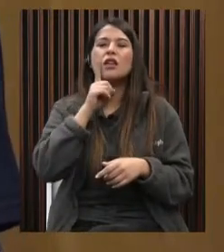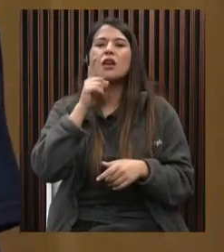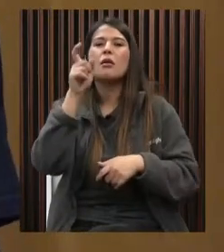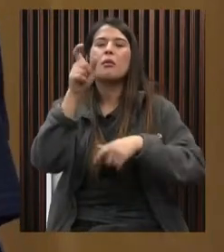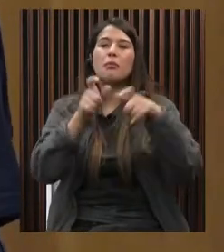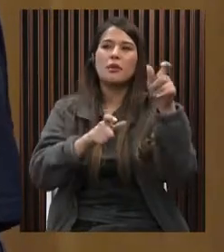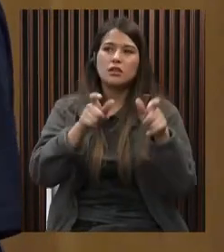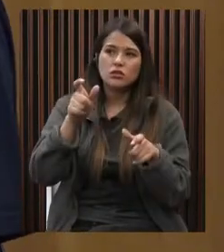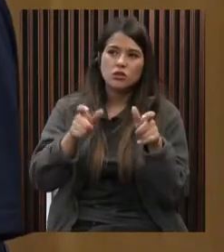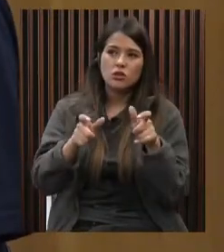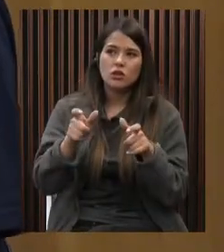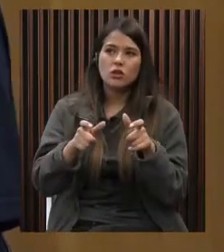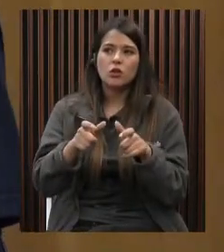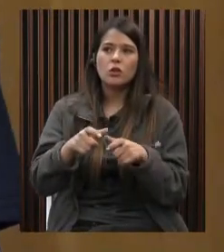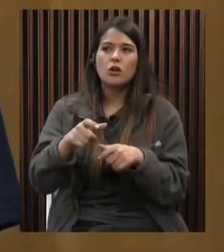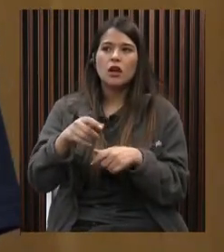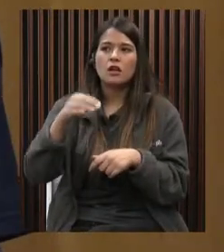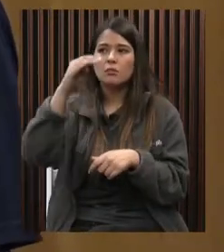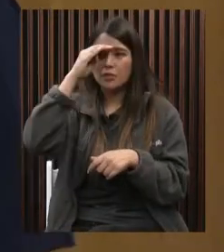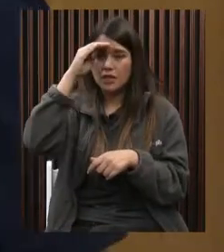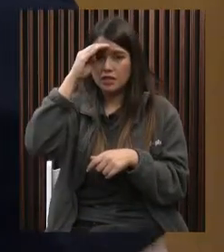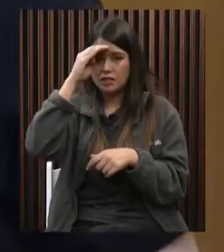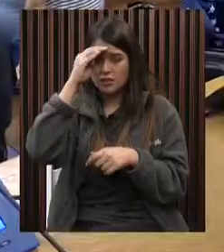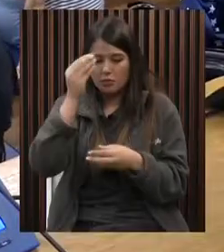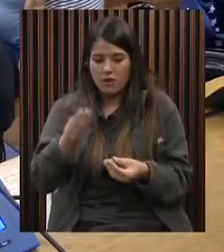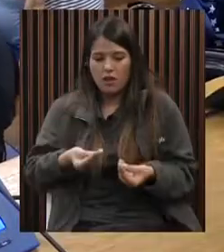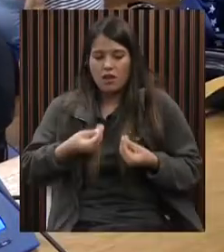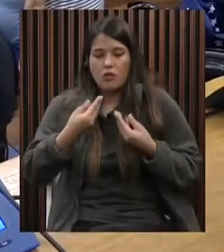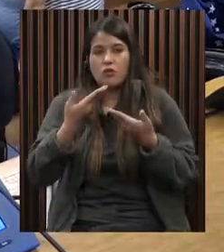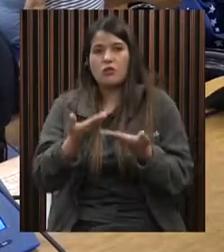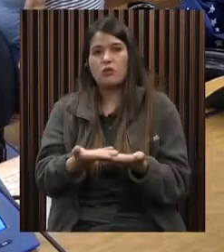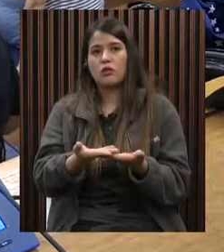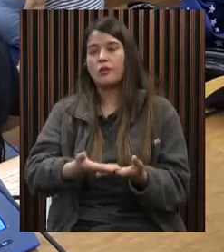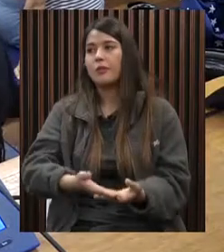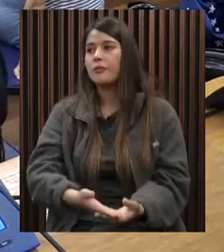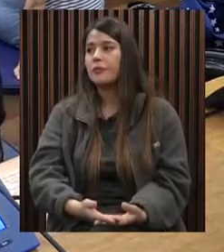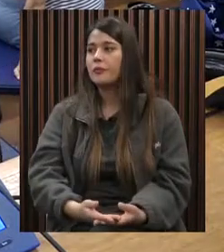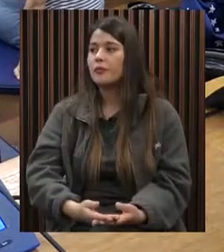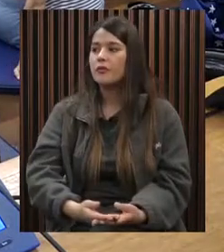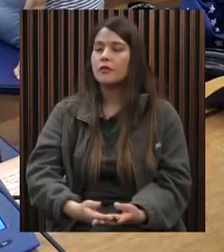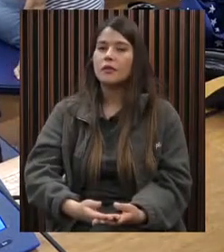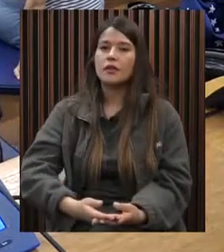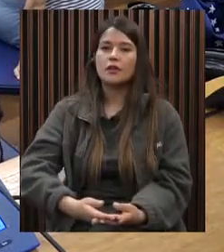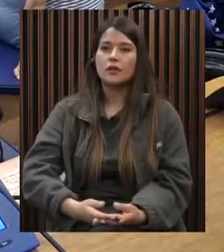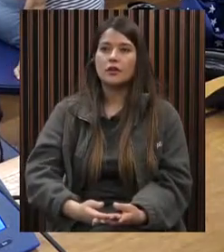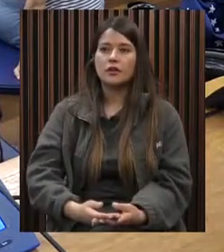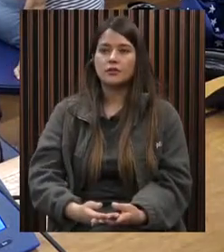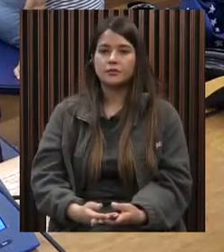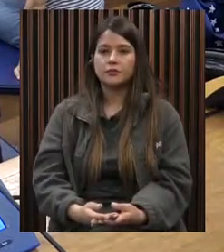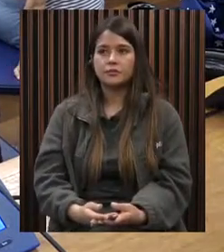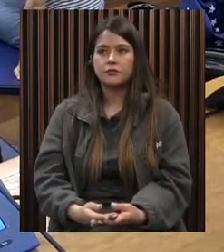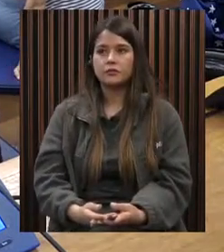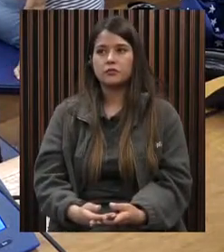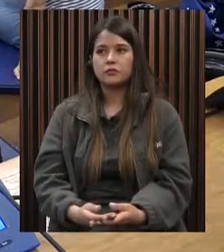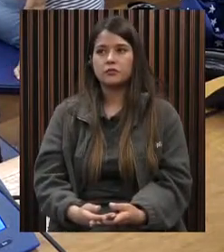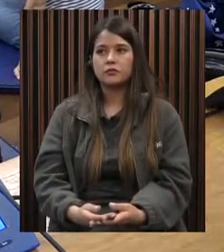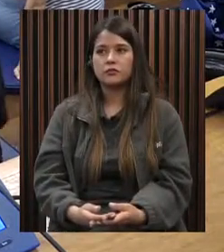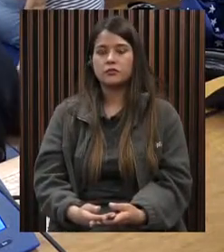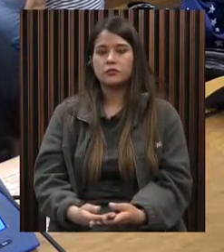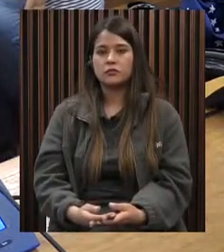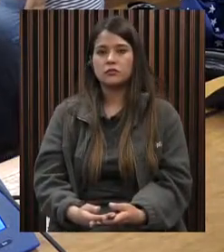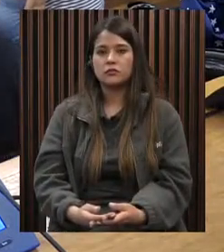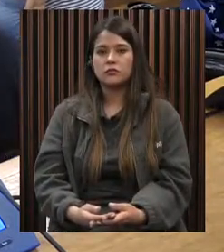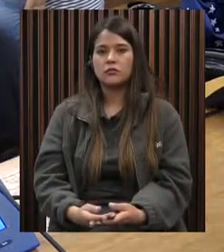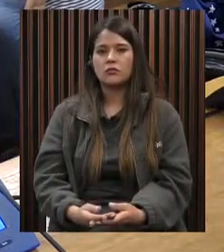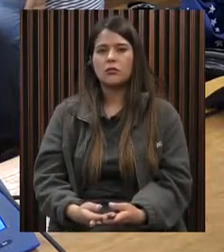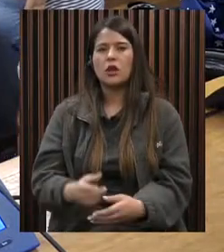con una experiencia viva para que ellos contribuyan a todo este trabajo. Bueno, sí, que no